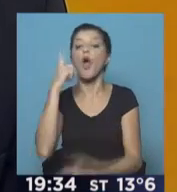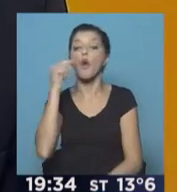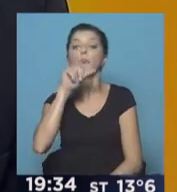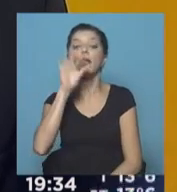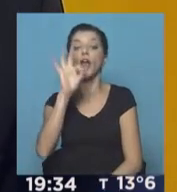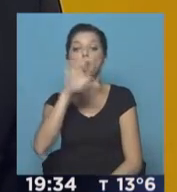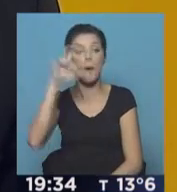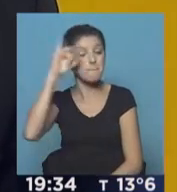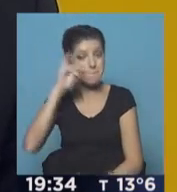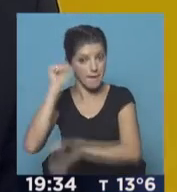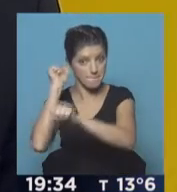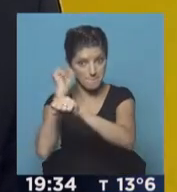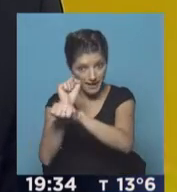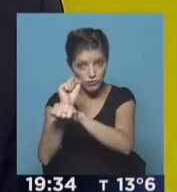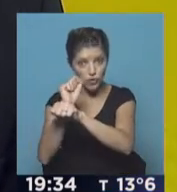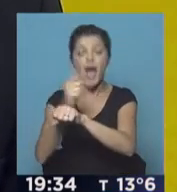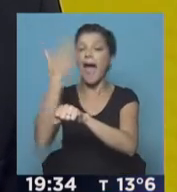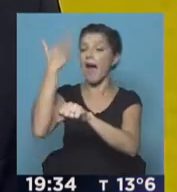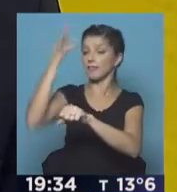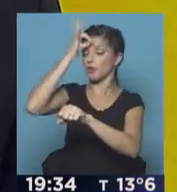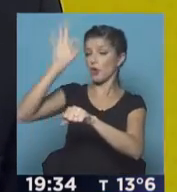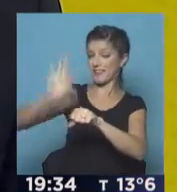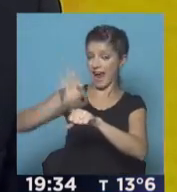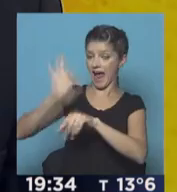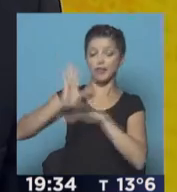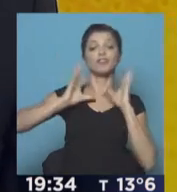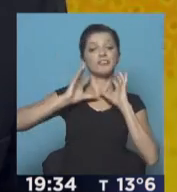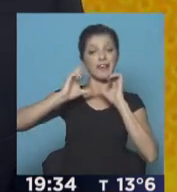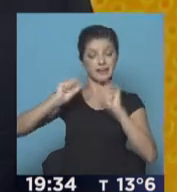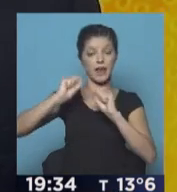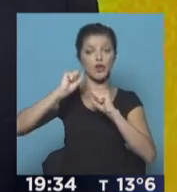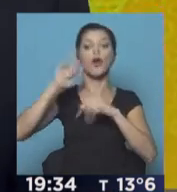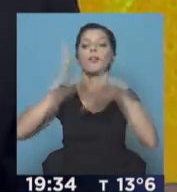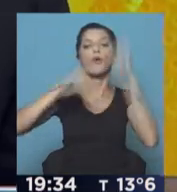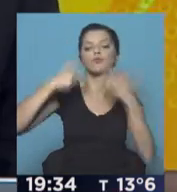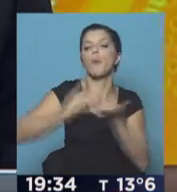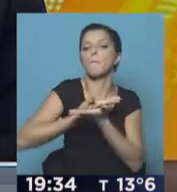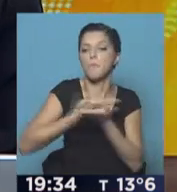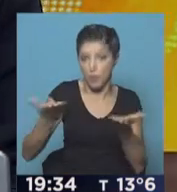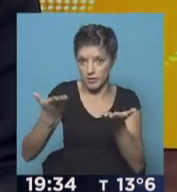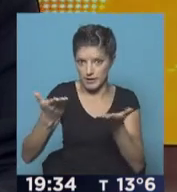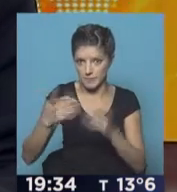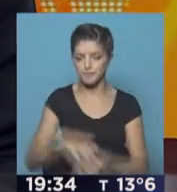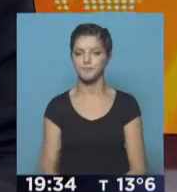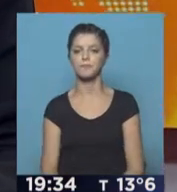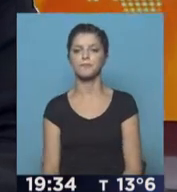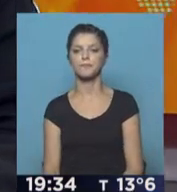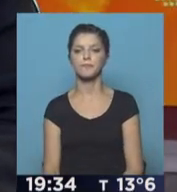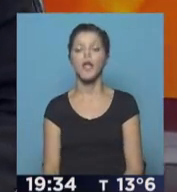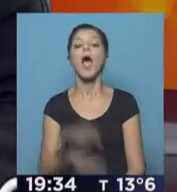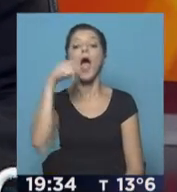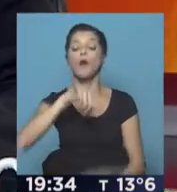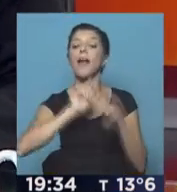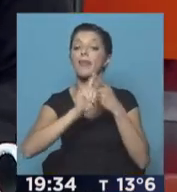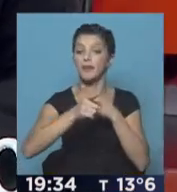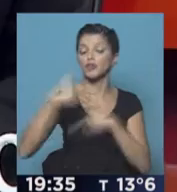López, quien fuera durante 12 años secretario de Obras Públicas, el número 2 de Julio Devido. Estamos con la unidad móvil, allí